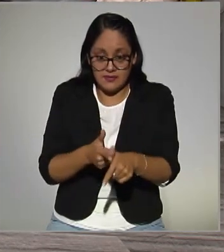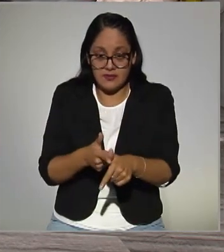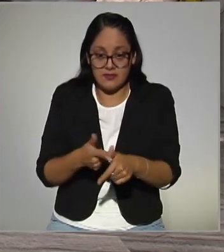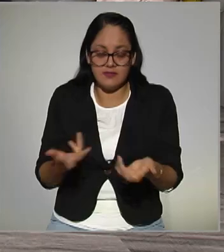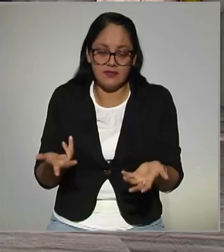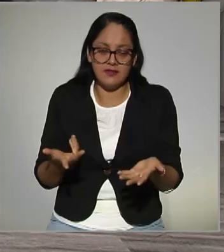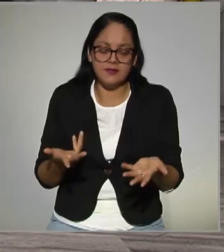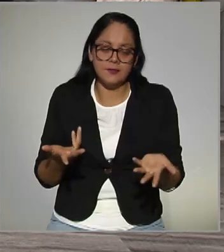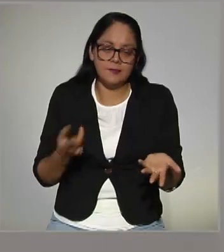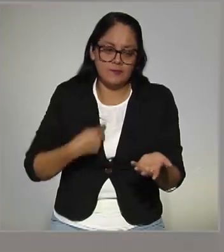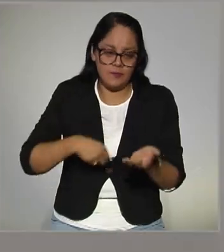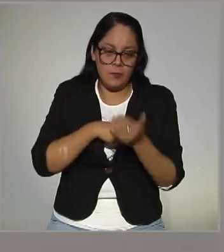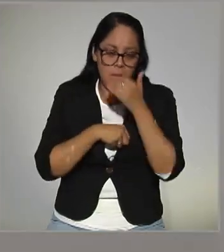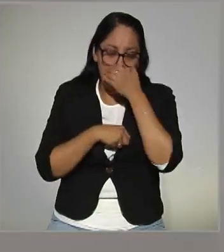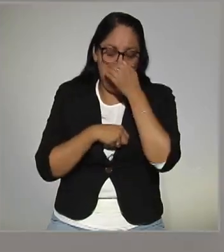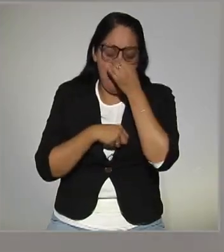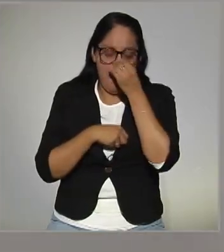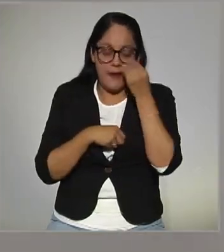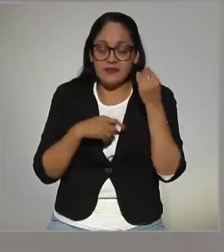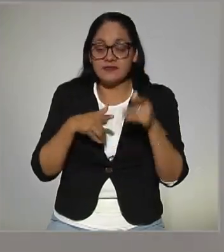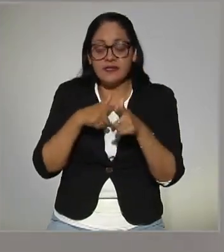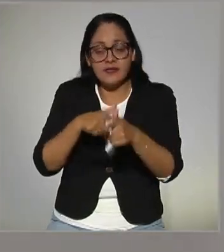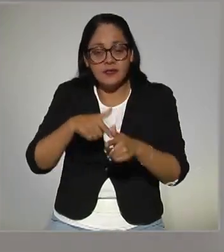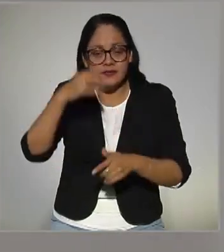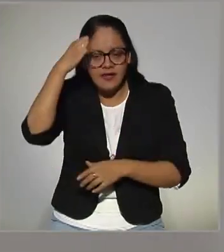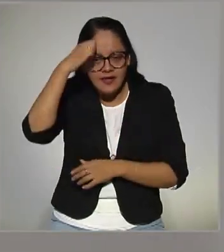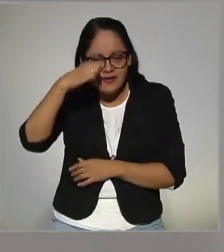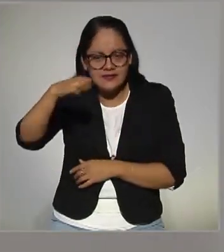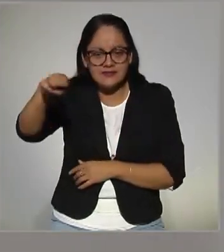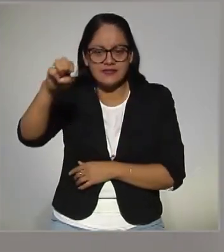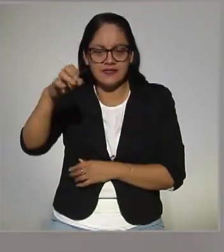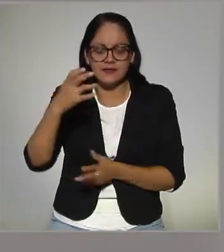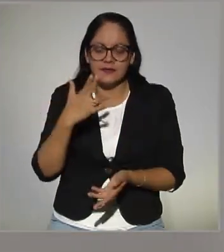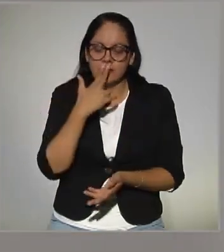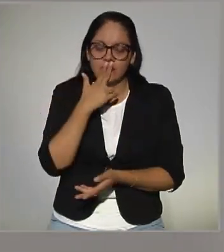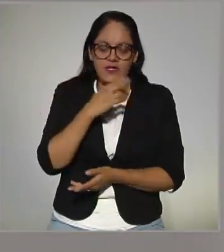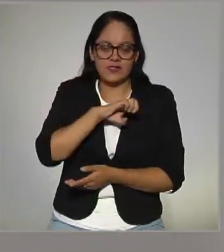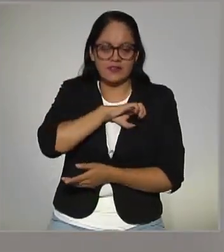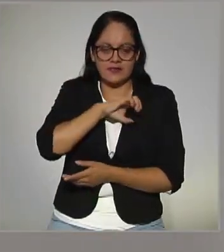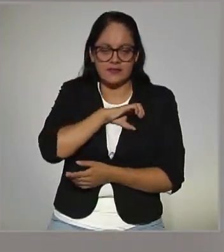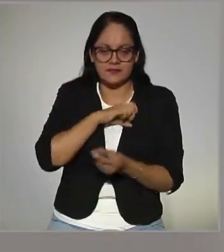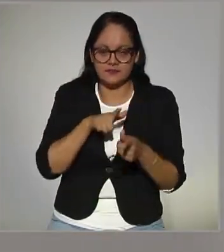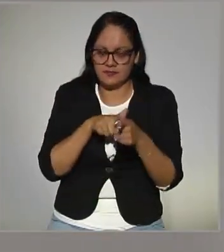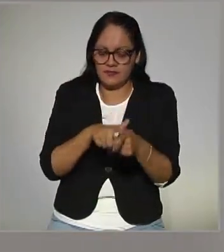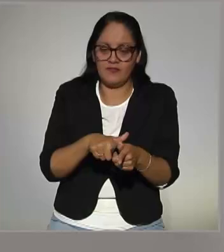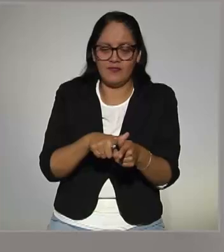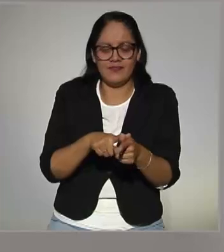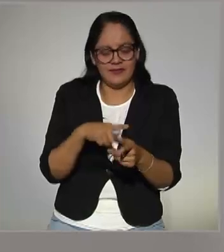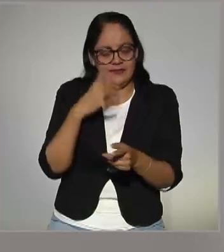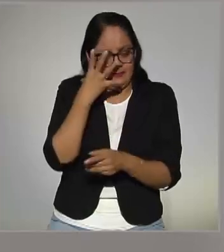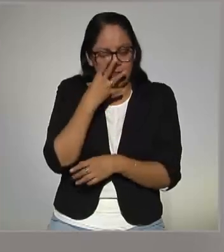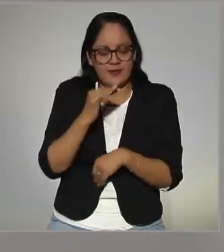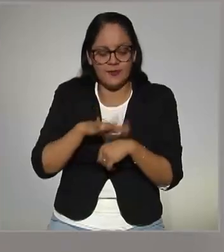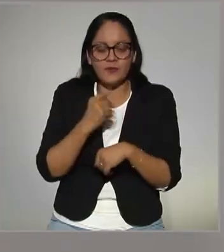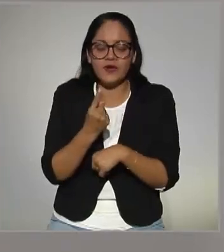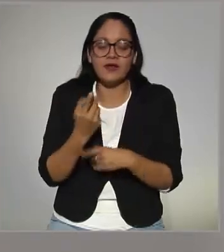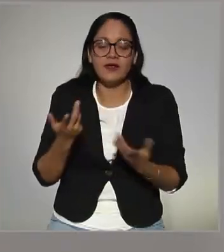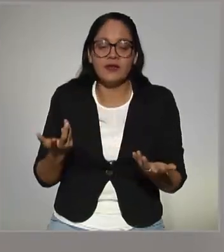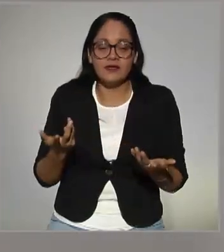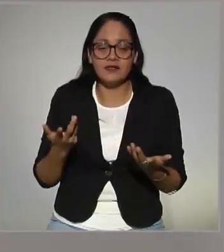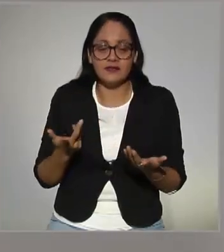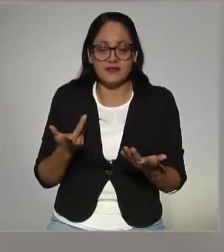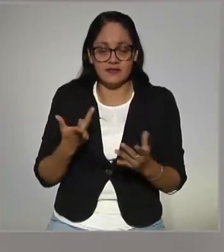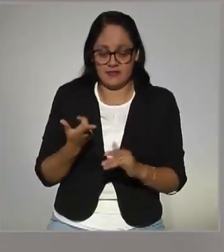decir, nosotros, ¿no? Seguimos extrañando a quien no está, o sea, los afectos, digamos, se ponen, es muy lindo, ¿no? Porque se ponen,